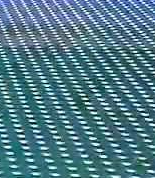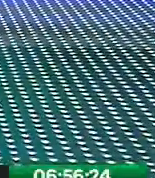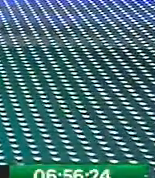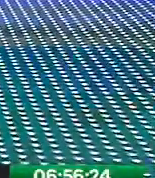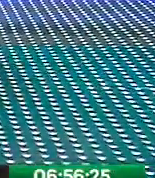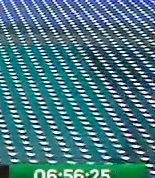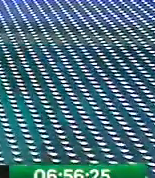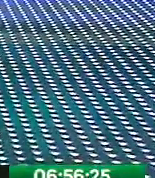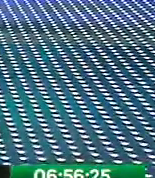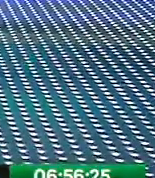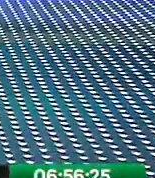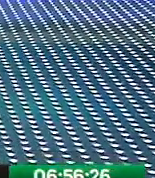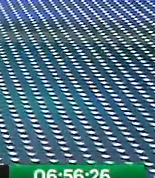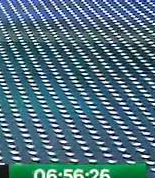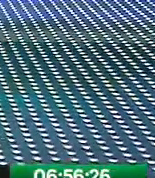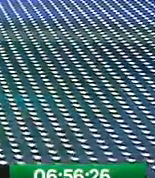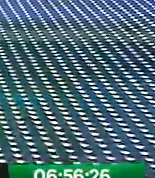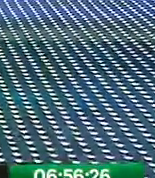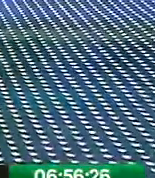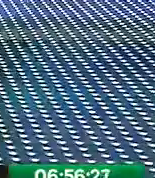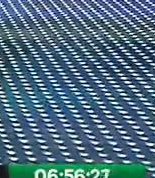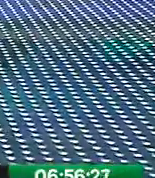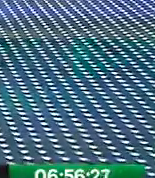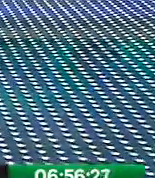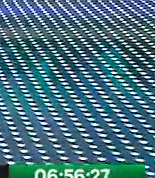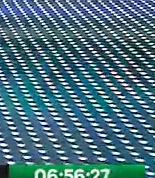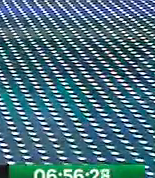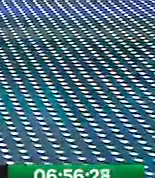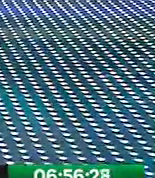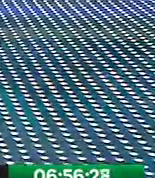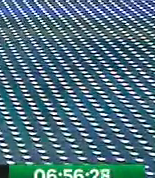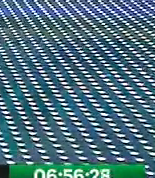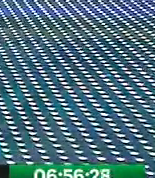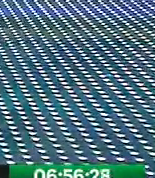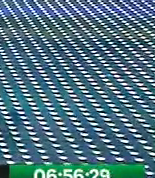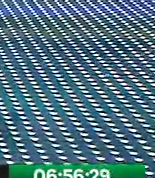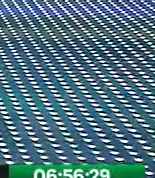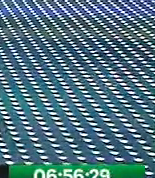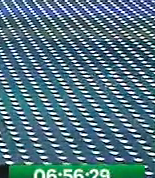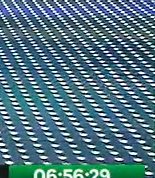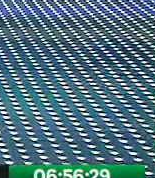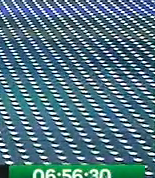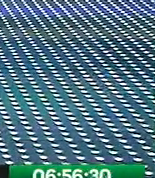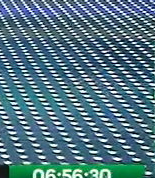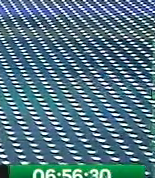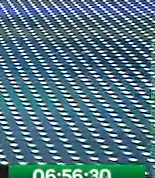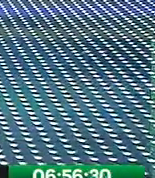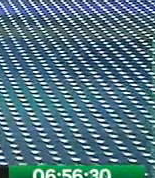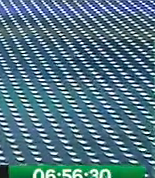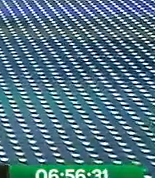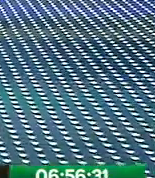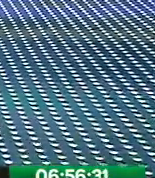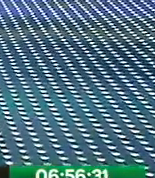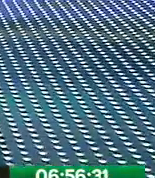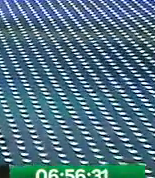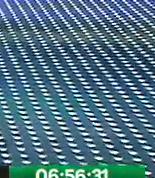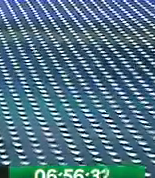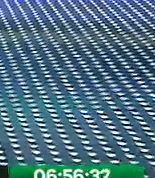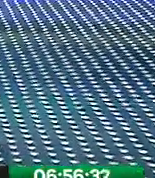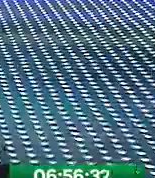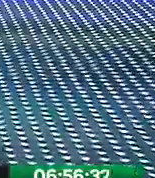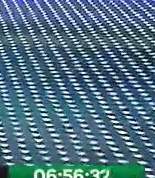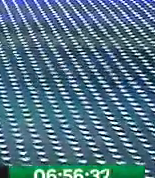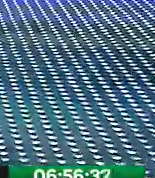Bueno, pues nosotros le apostamos el todo por el todo a Uruguay. Y por supuesto, recuerde, esta increíble camiseta puede ser suya. Solo tiene que